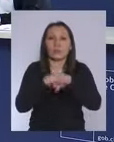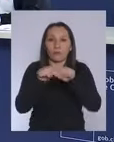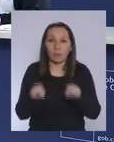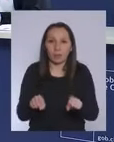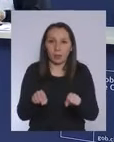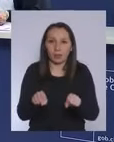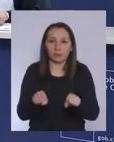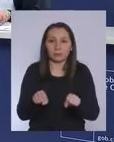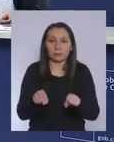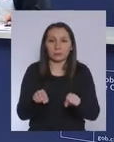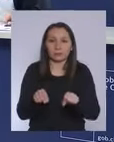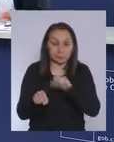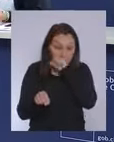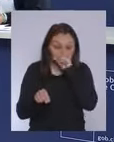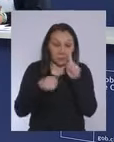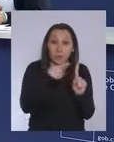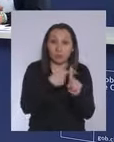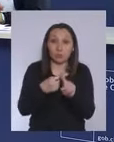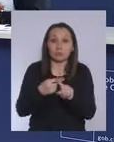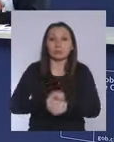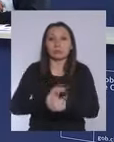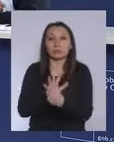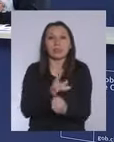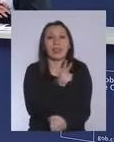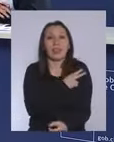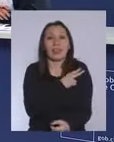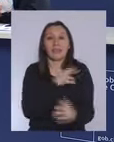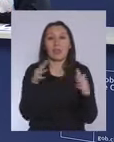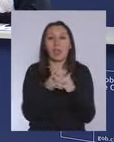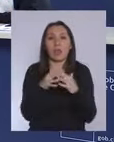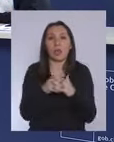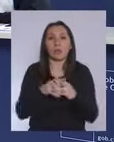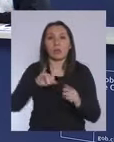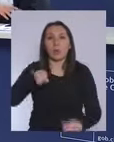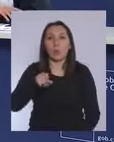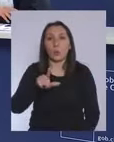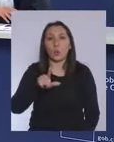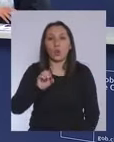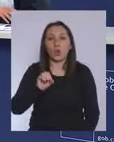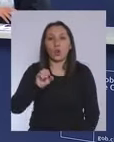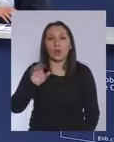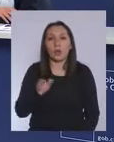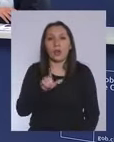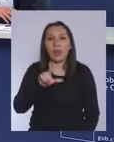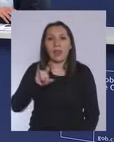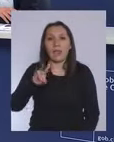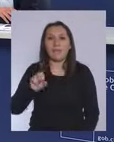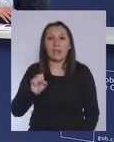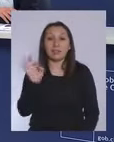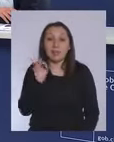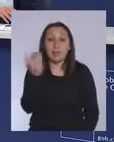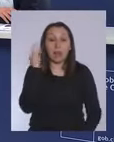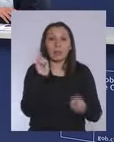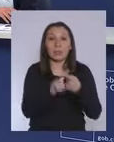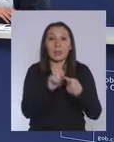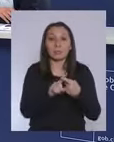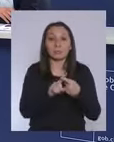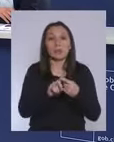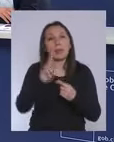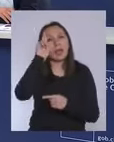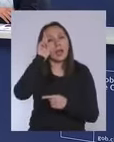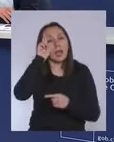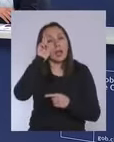dios para positivo 19 el jefe de la armada el almirante julio leiva él participó el día sábado de la conmemoración